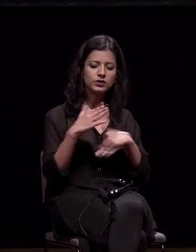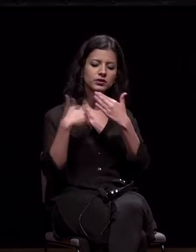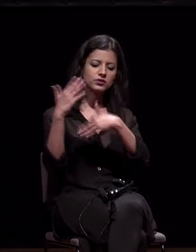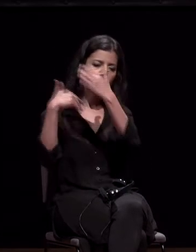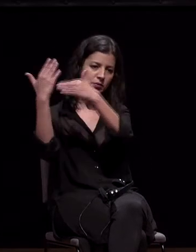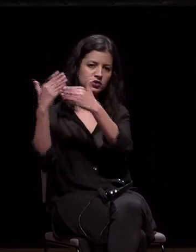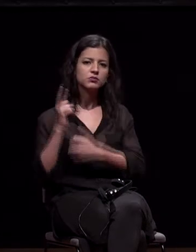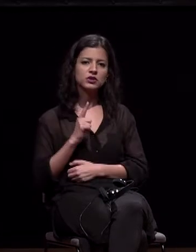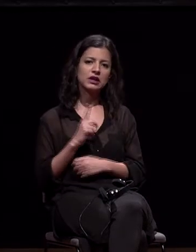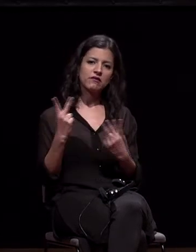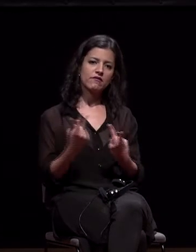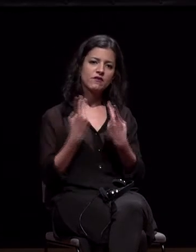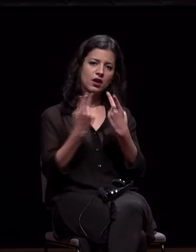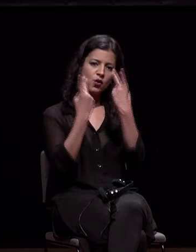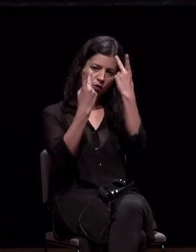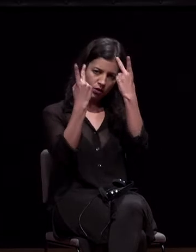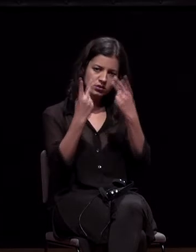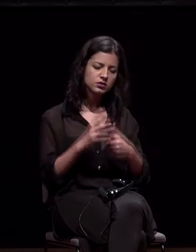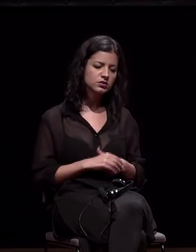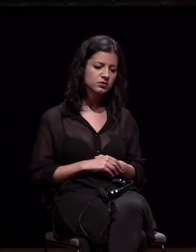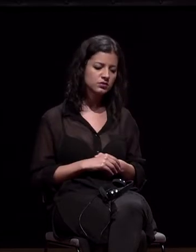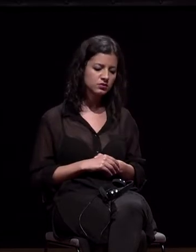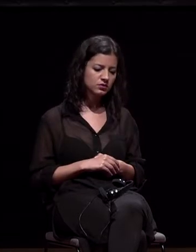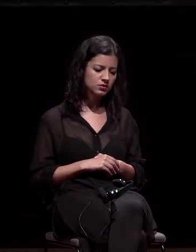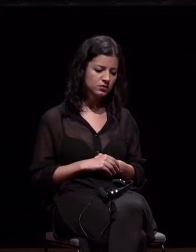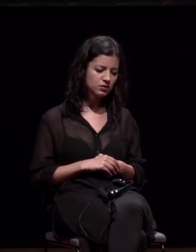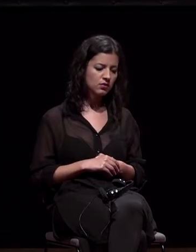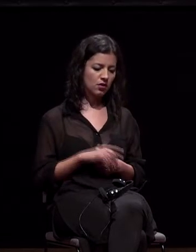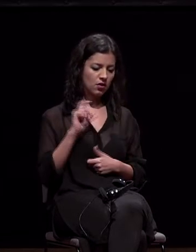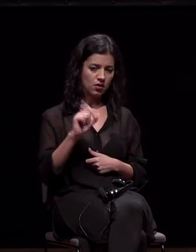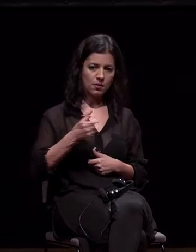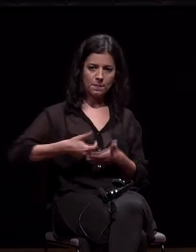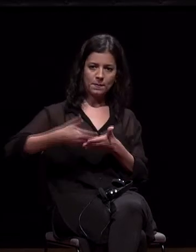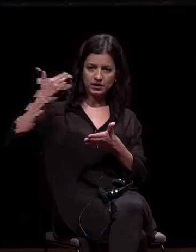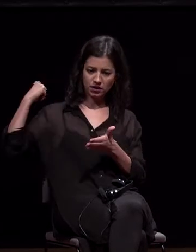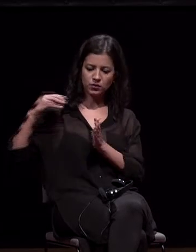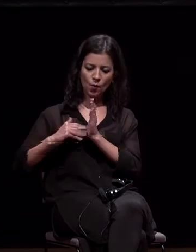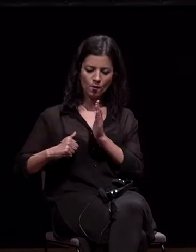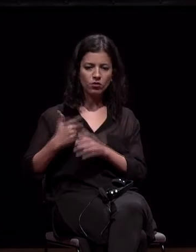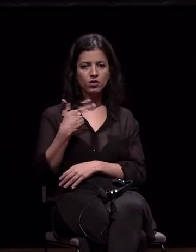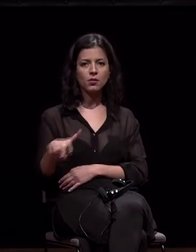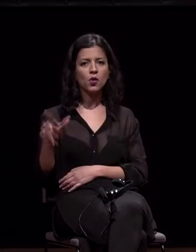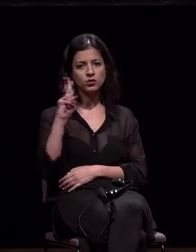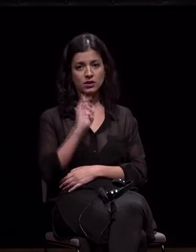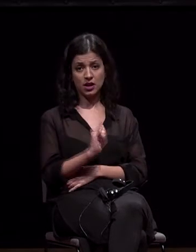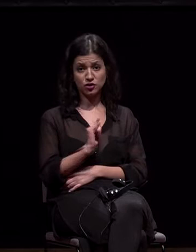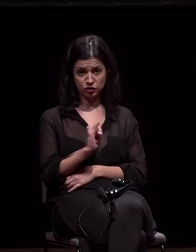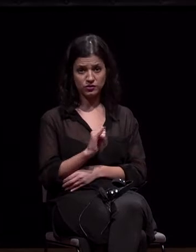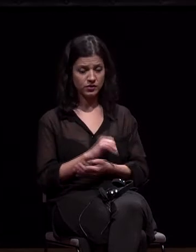como valores, em função de abolir o passado e criar uma outra narrativa?